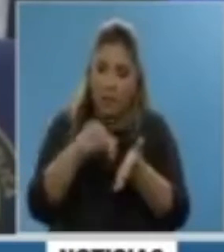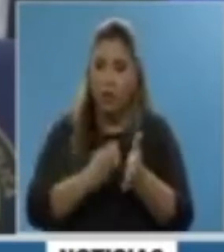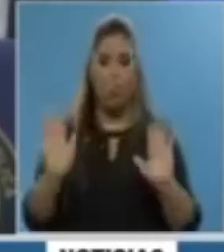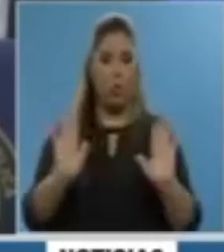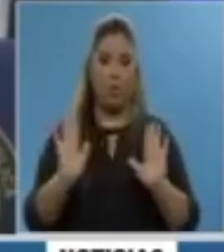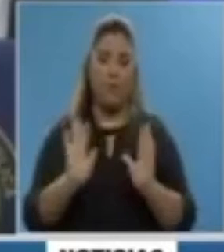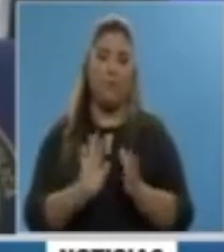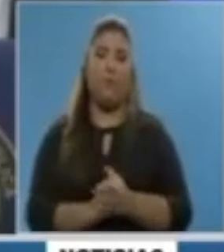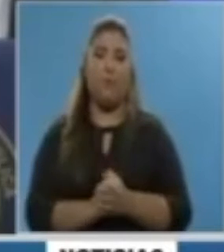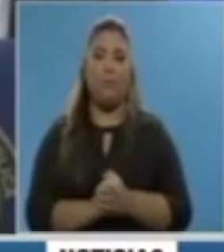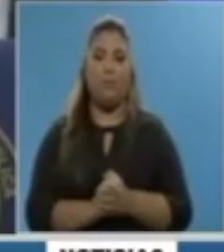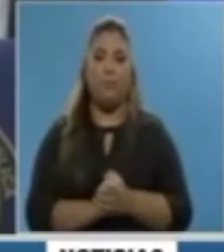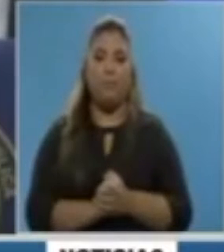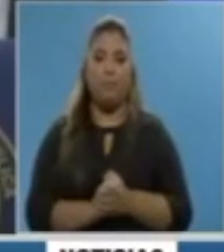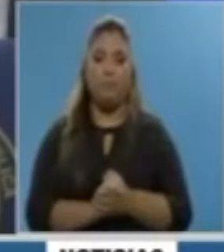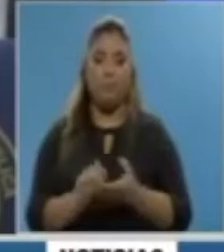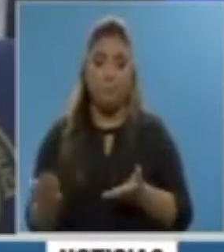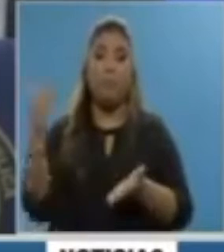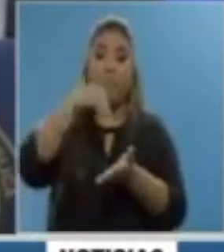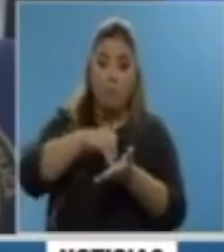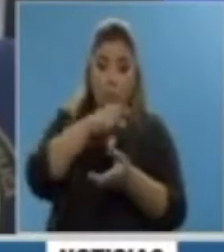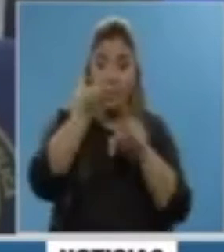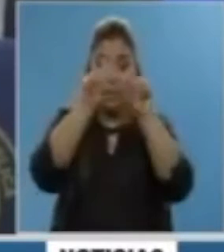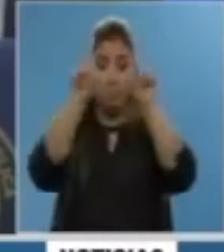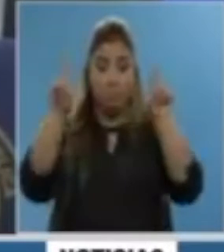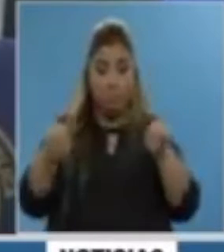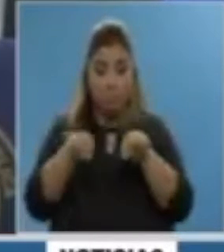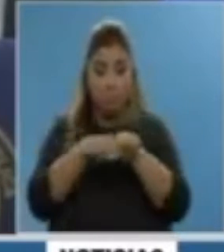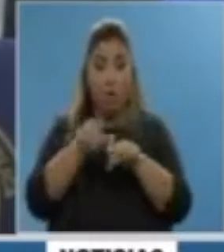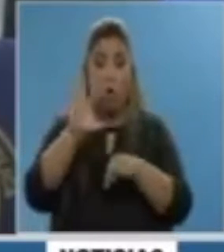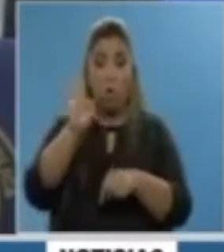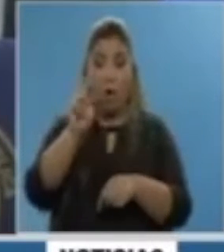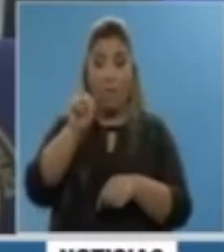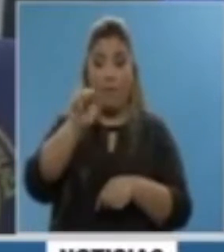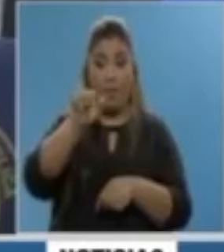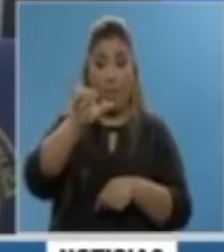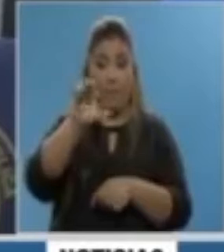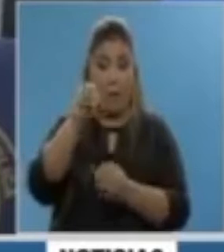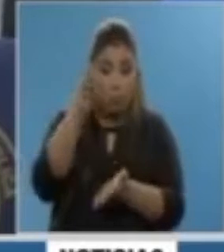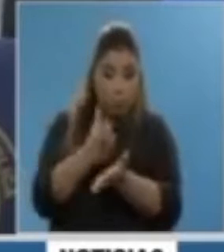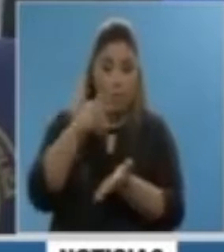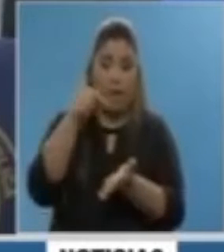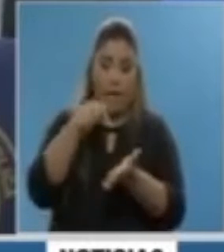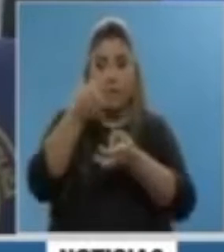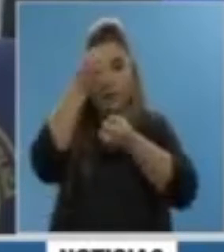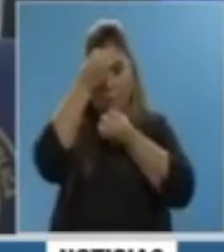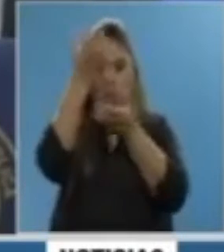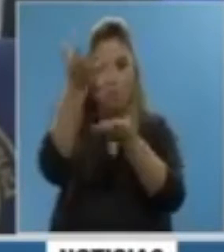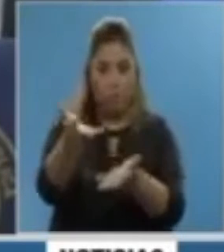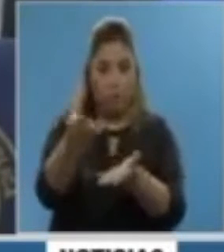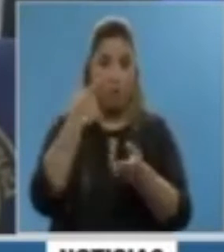Esto es nuevamente información actualizada hasta el 9 de mayo que corresponde al número de casos que son las que aparecen